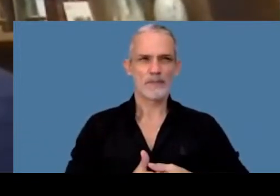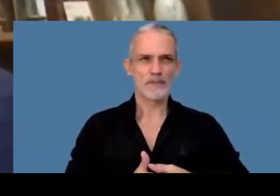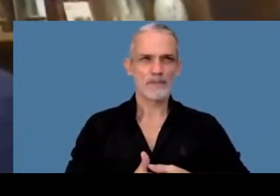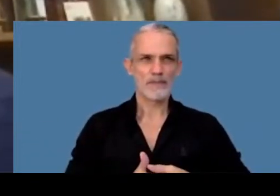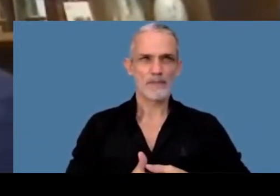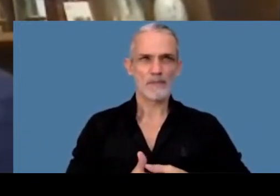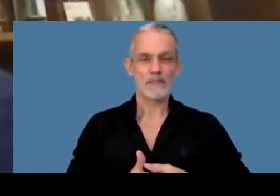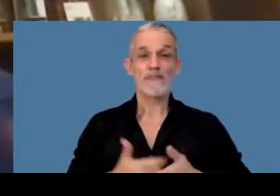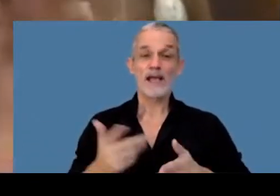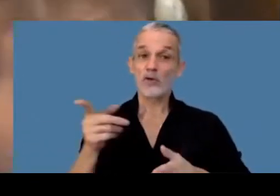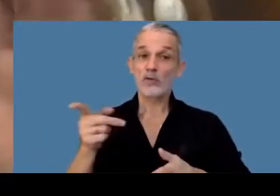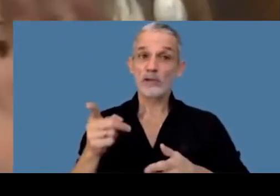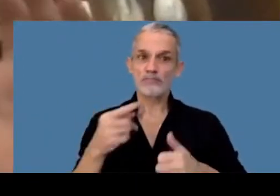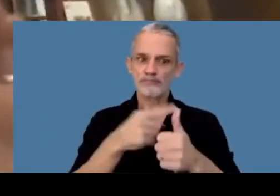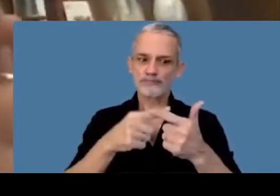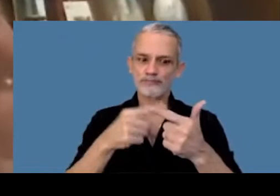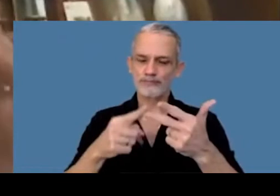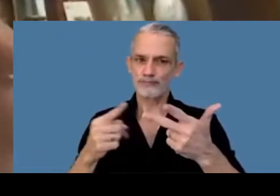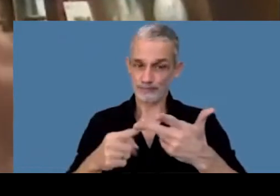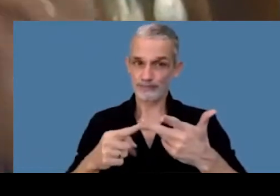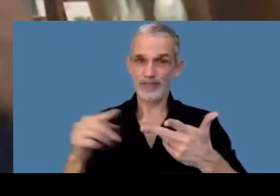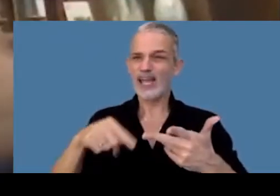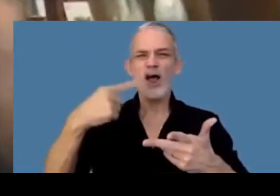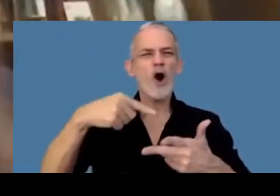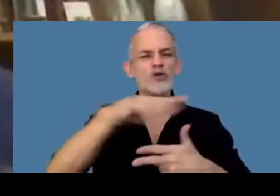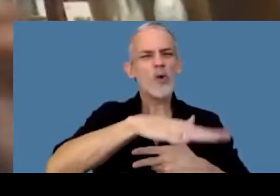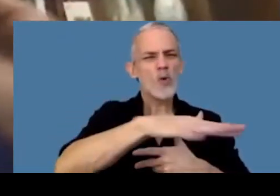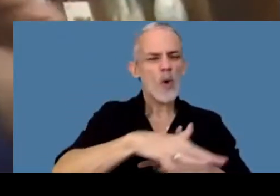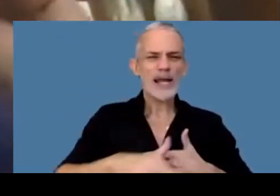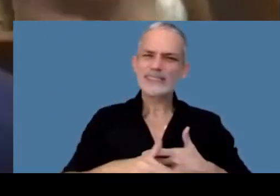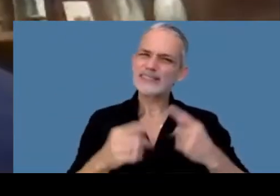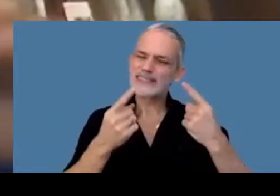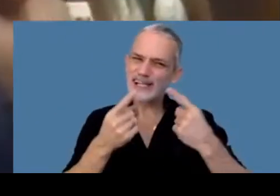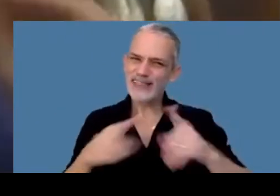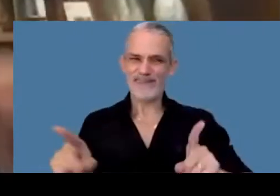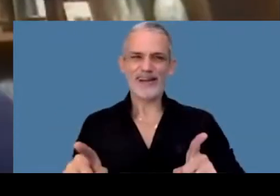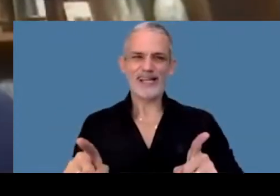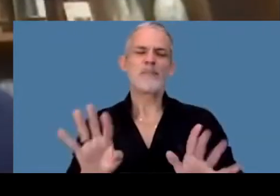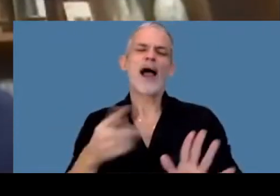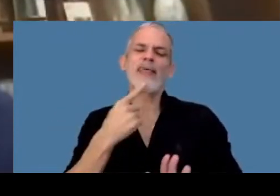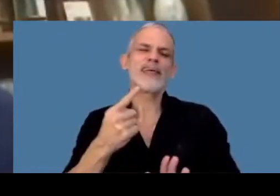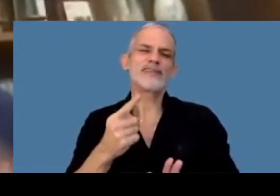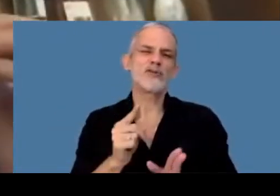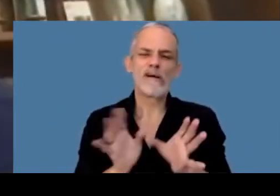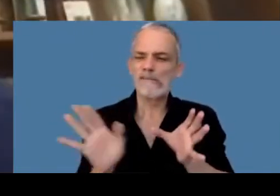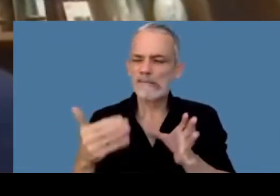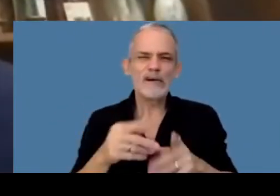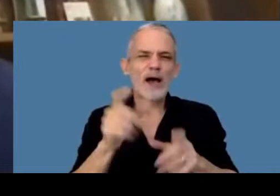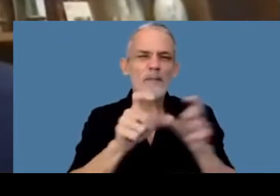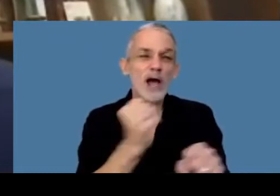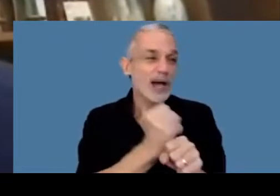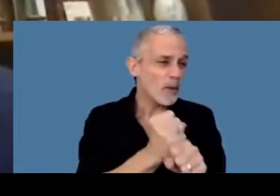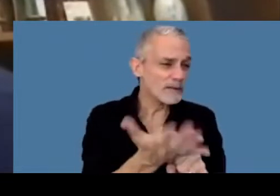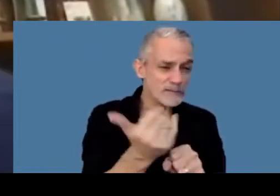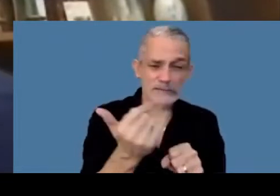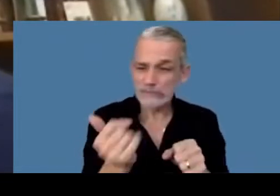son elementos a considerar, porque en otros lugares se da, para decirlo bien en criollo, rejuntes de trabajadores y se le quiere